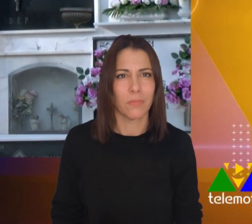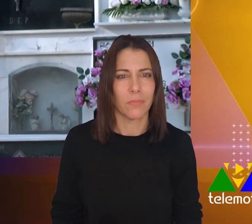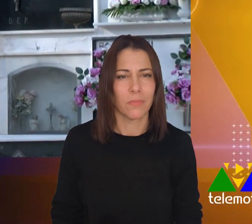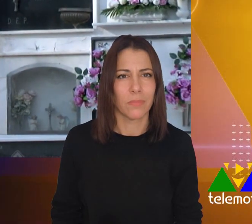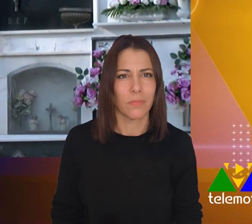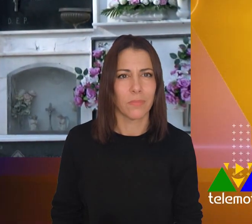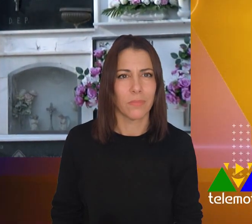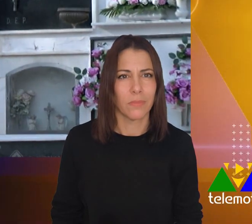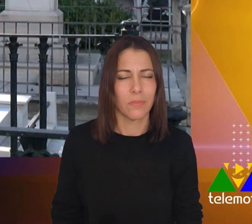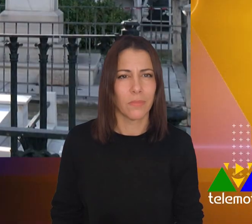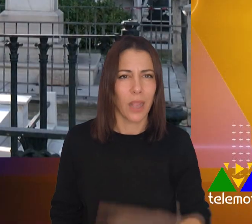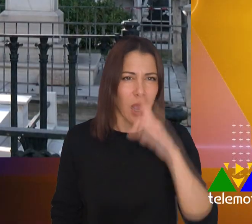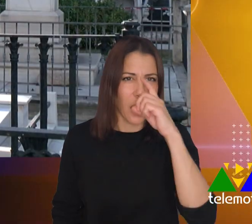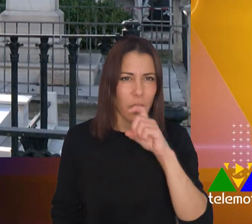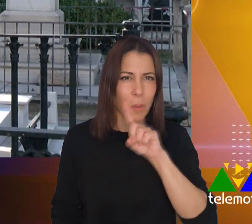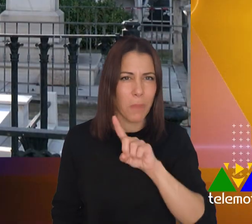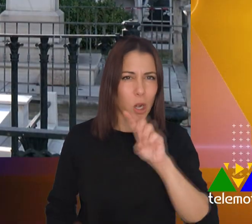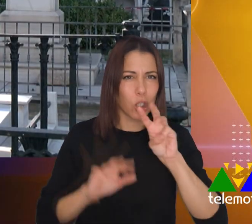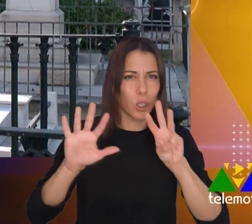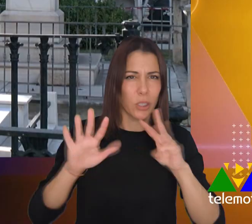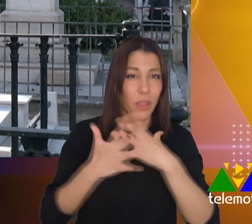Ahí, administrador de aduanas, del año 1919.